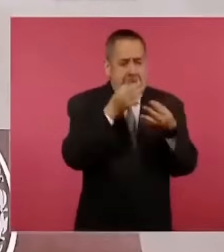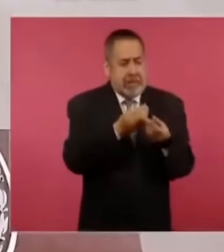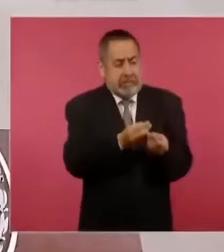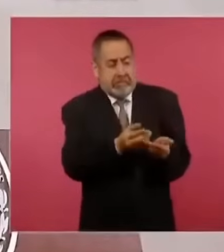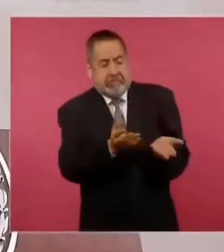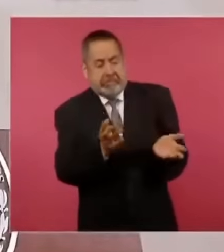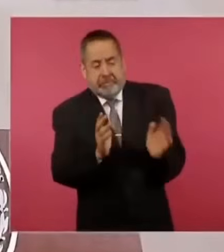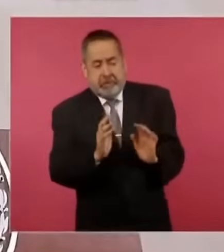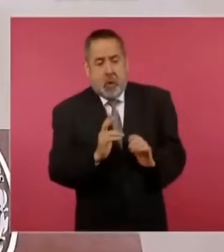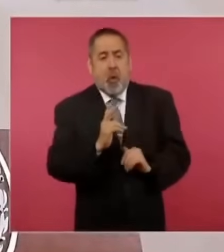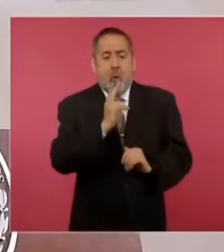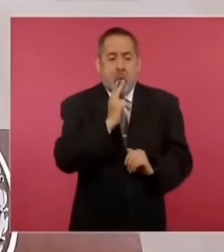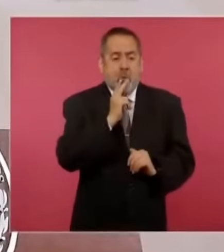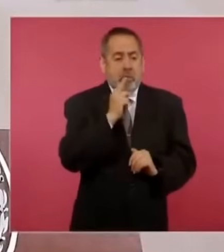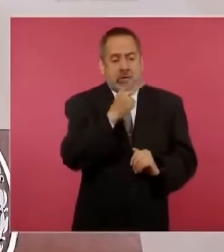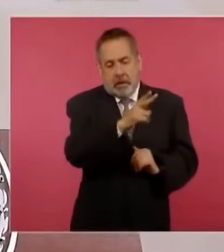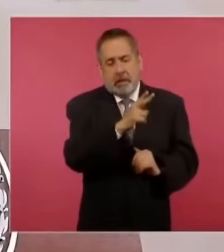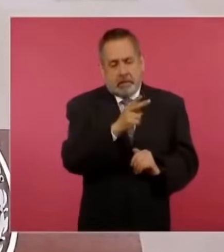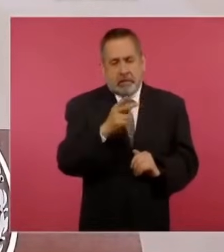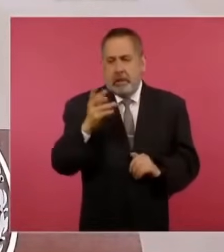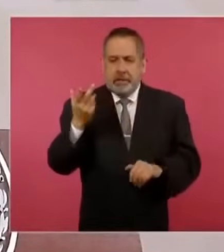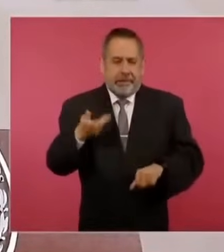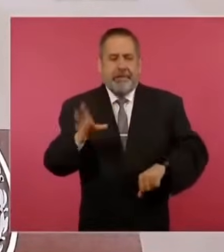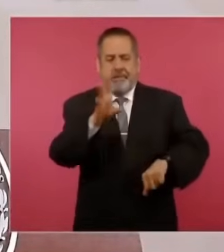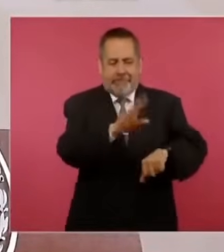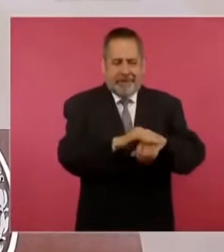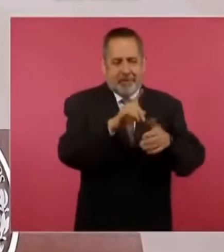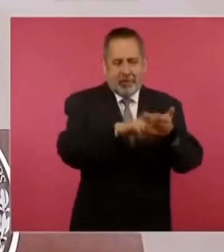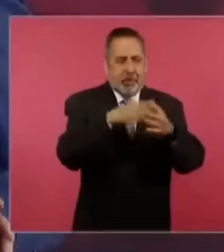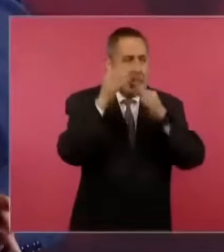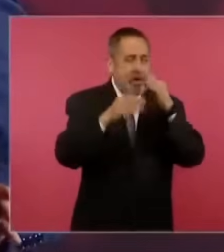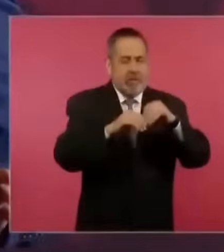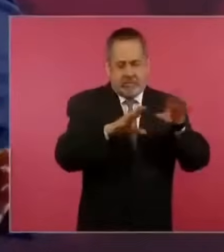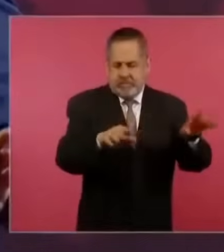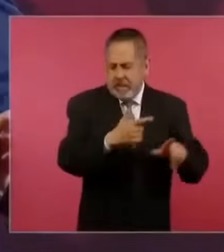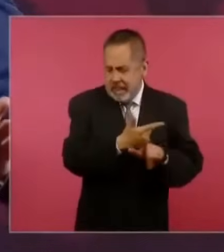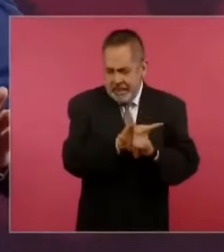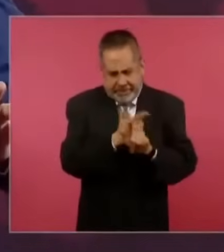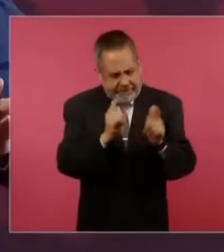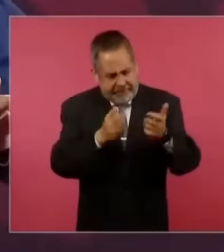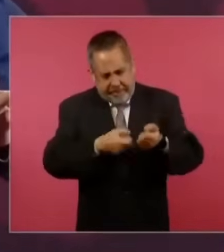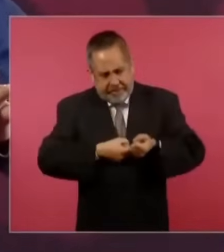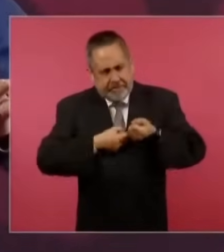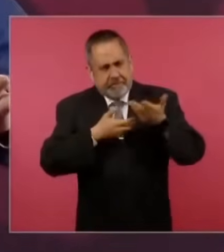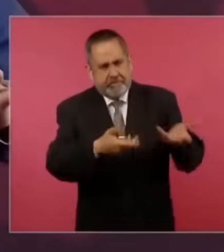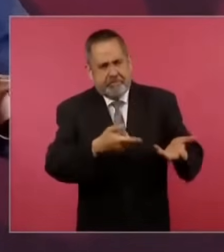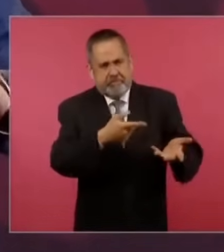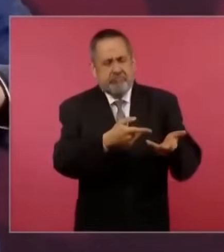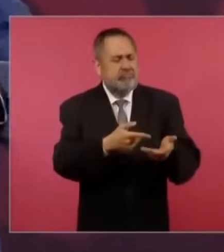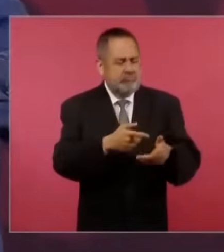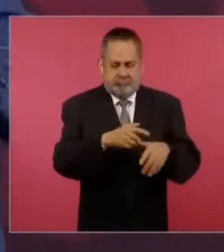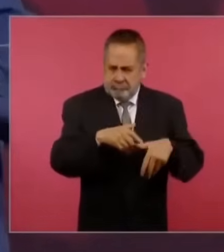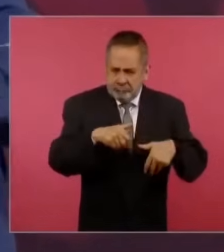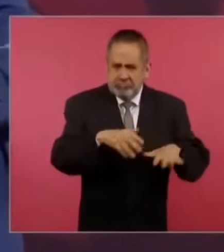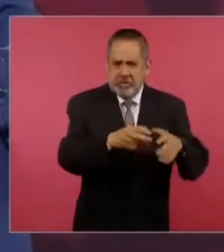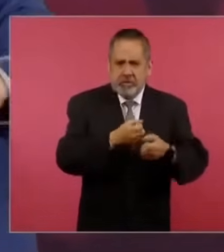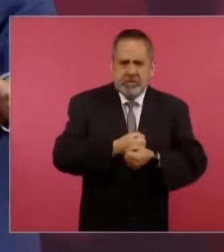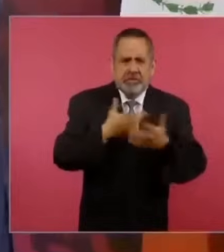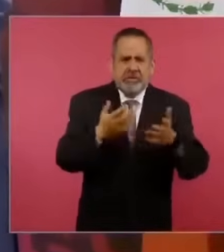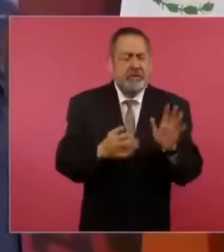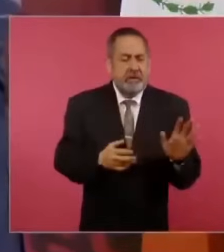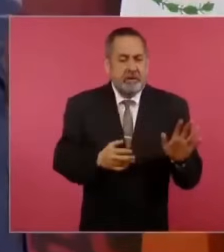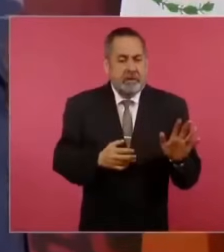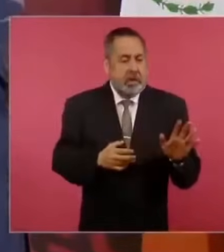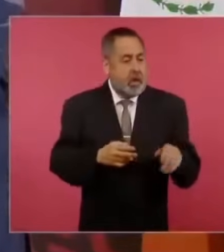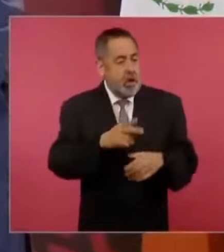a utilizar la concesión y toda la libertad de expresión, de manifestación, que